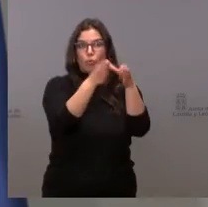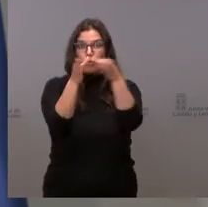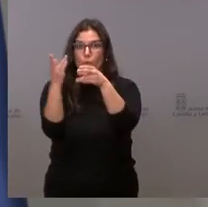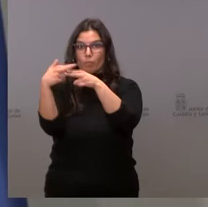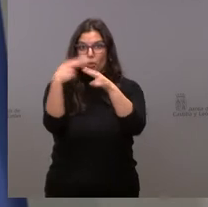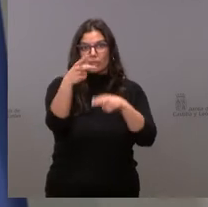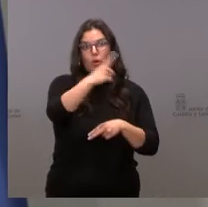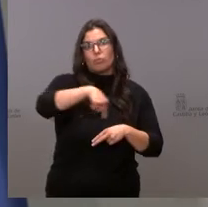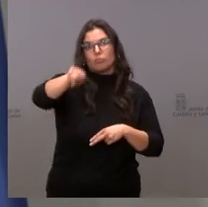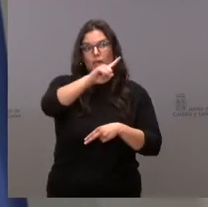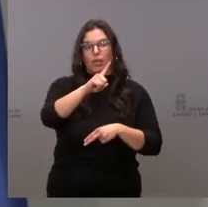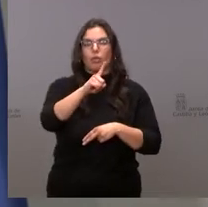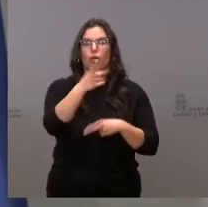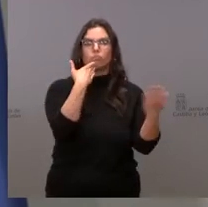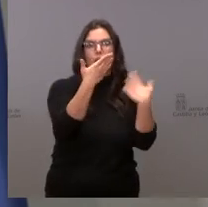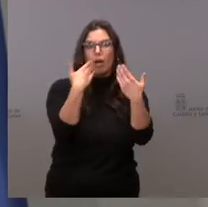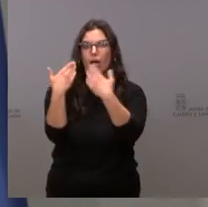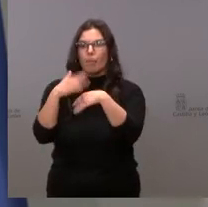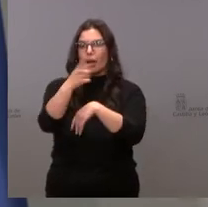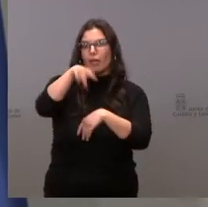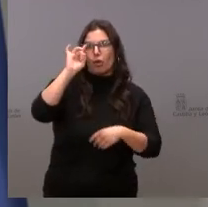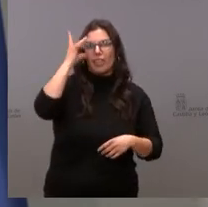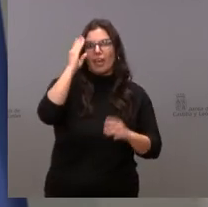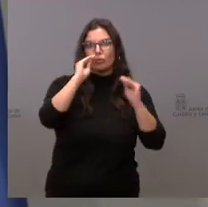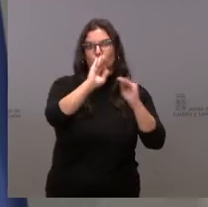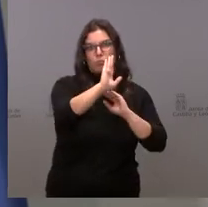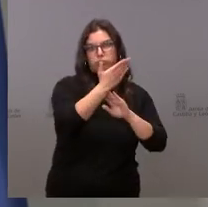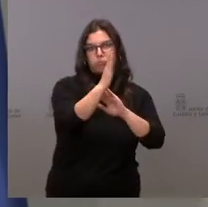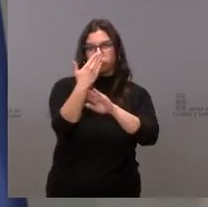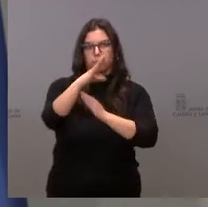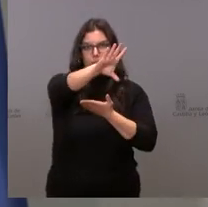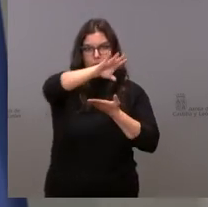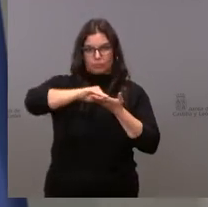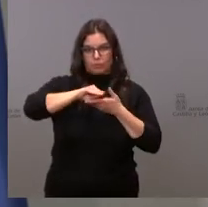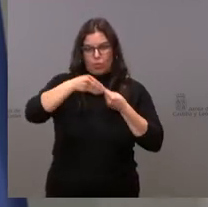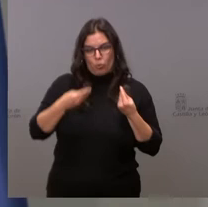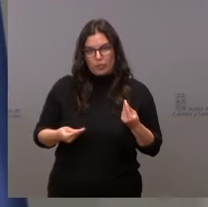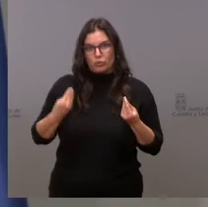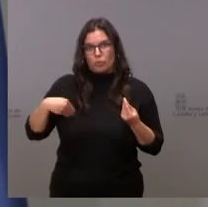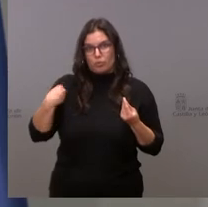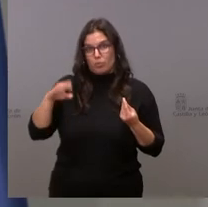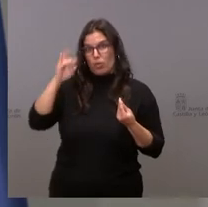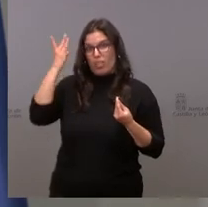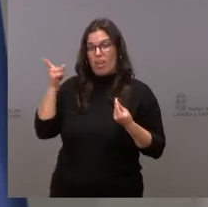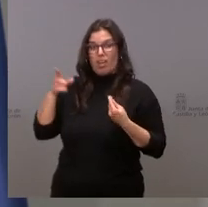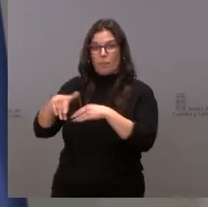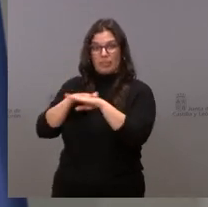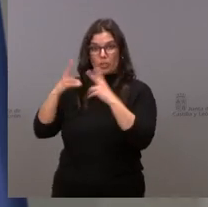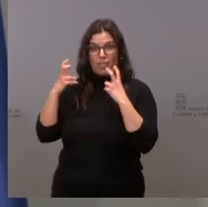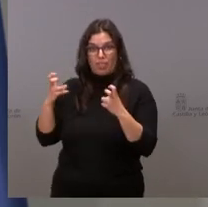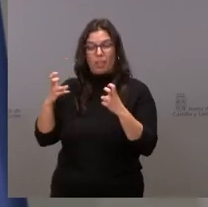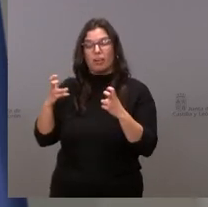pudieran formular propuestas en relación con este documento que había planteado el ministerio de hacienda-